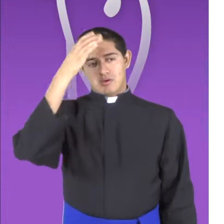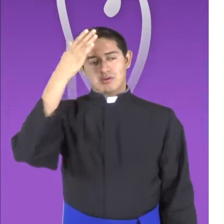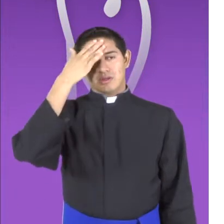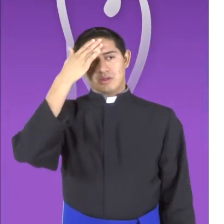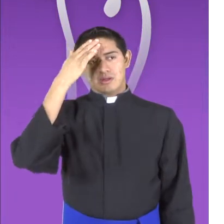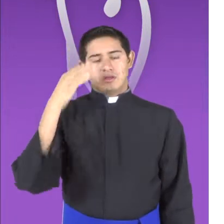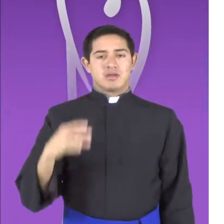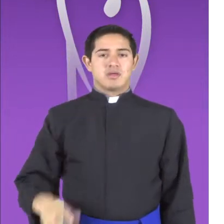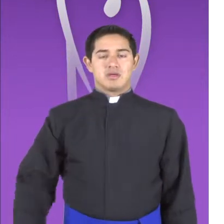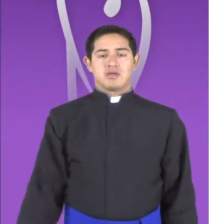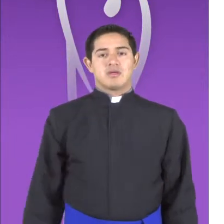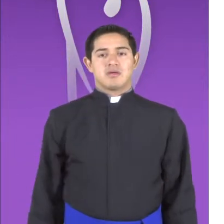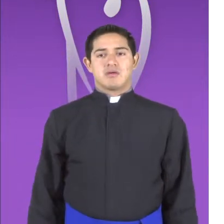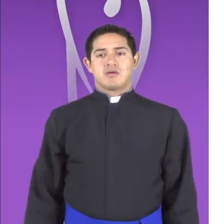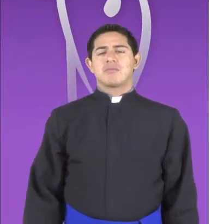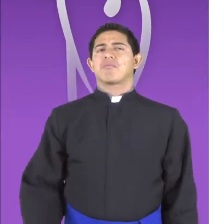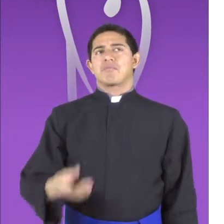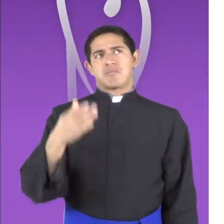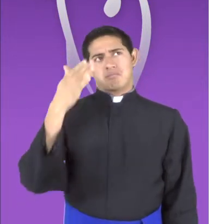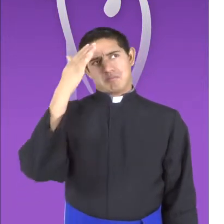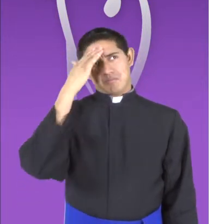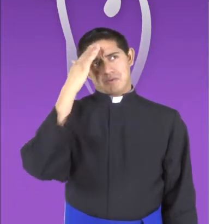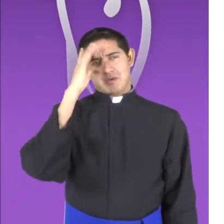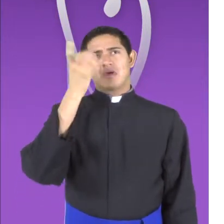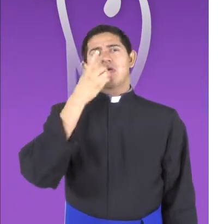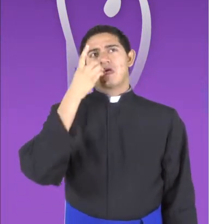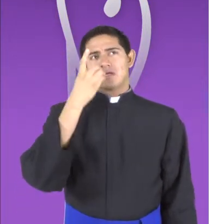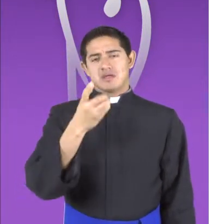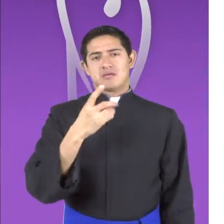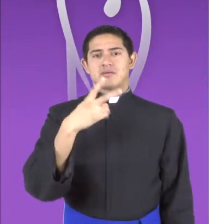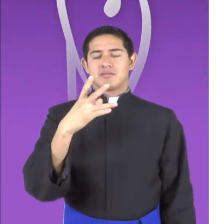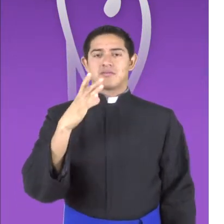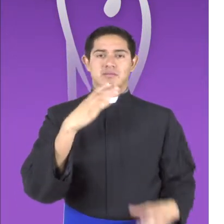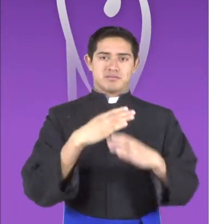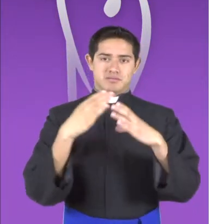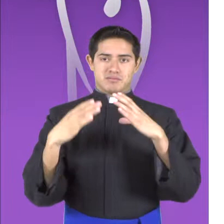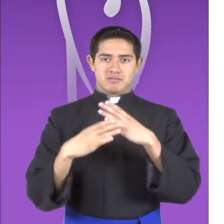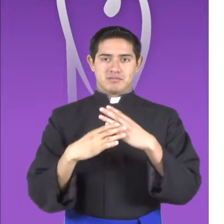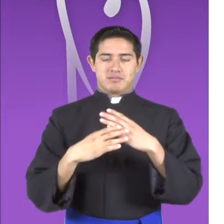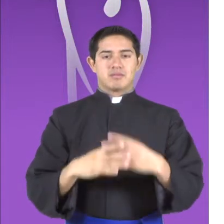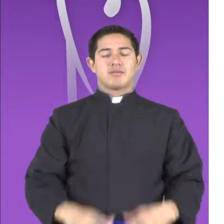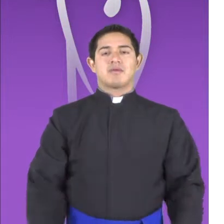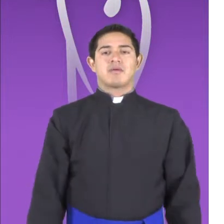De Juan el Bautista podemos decir esencialmente dos cosas.